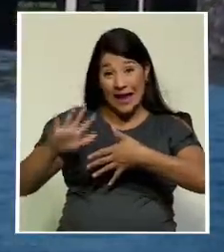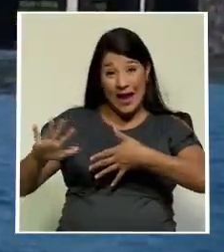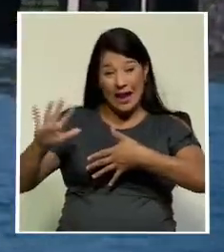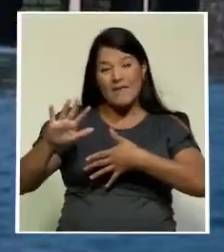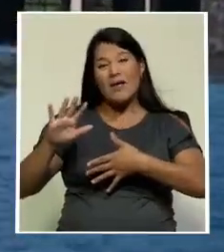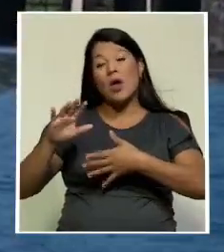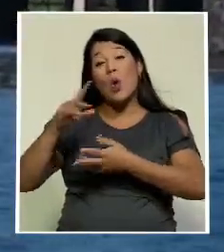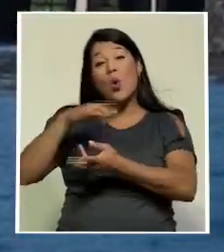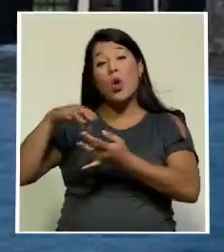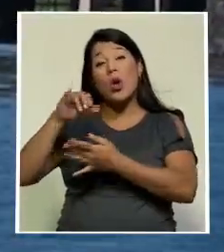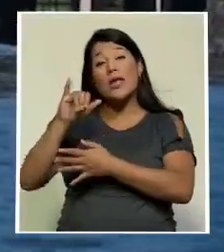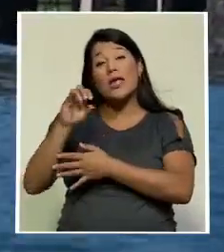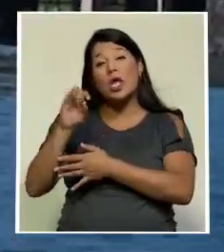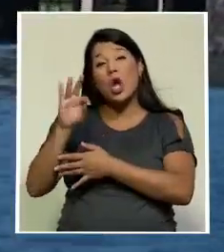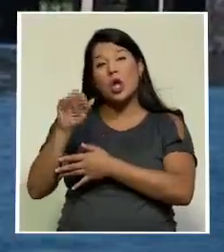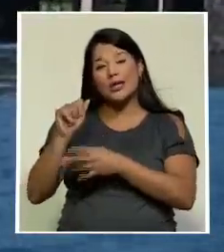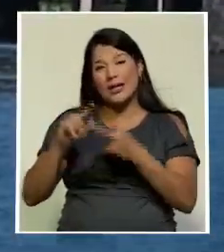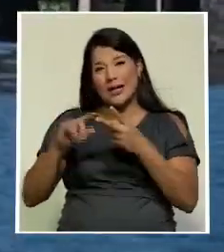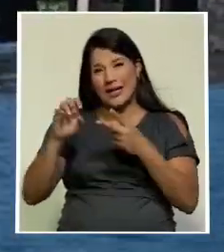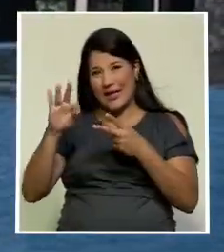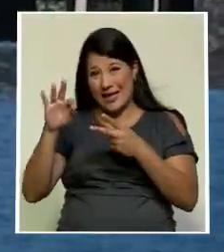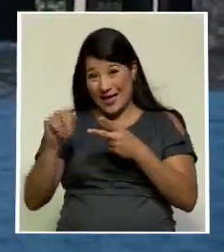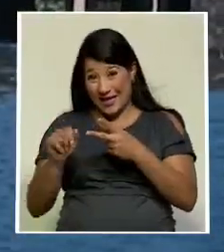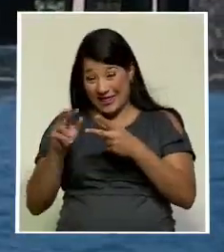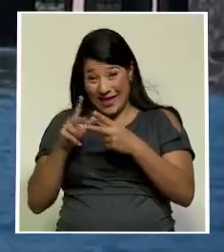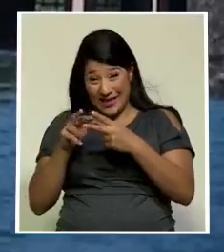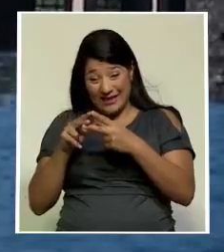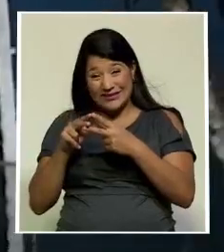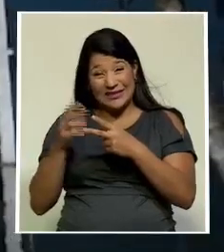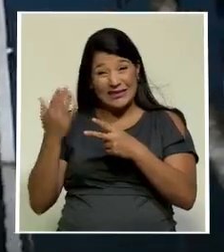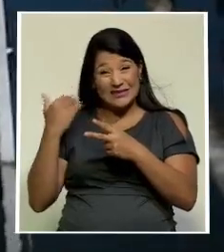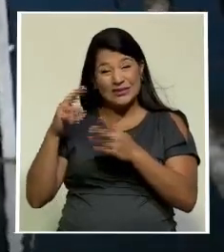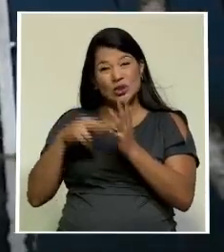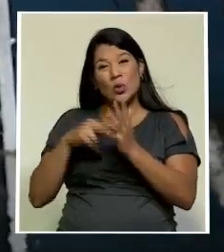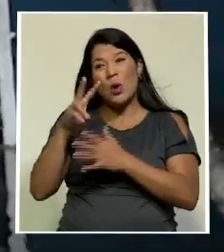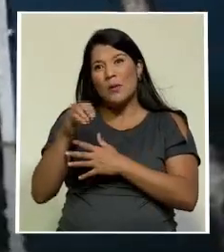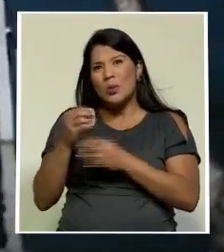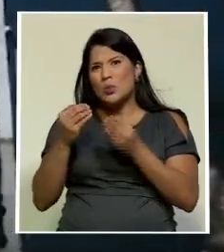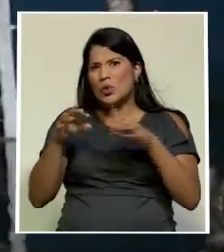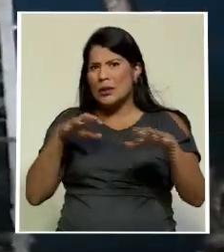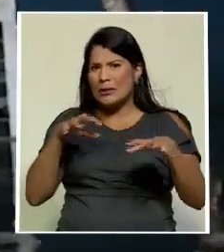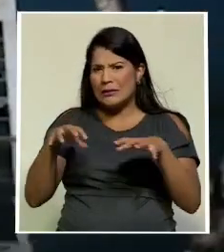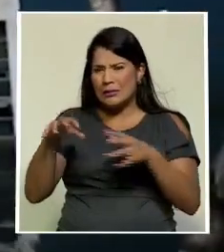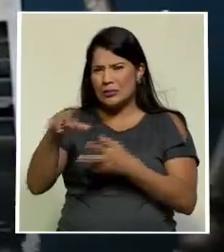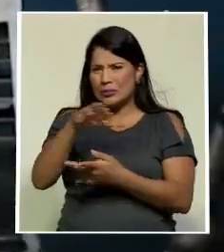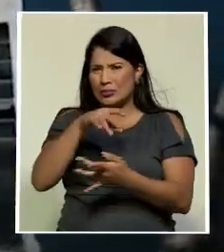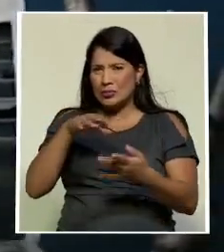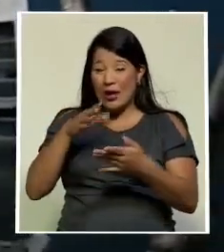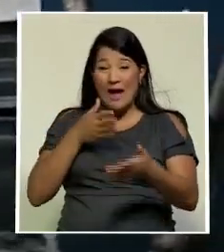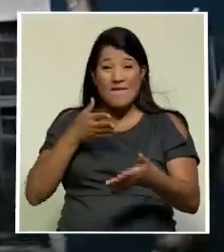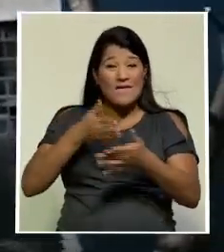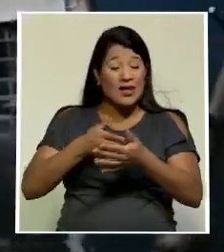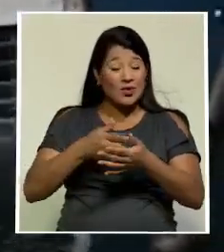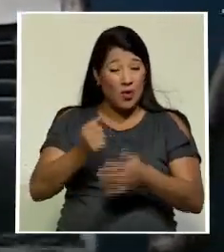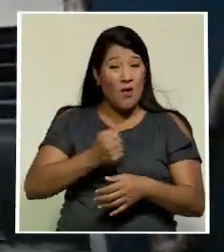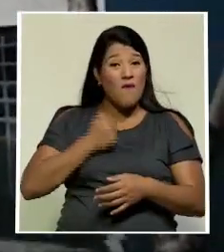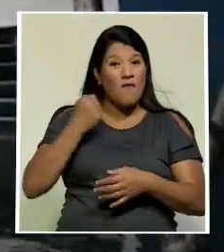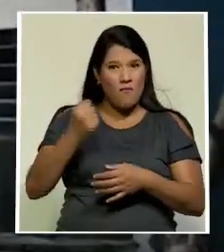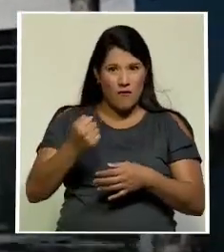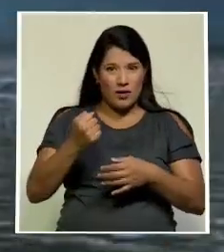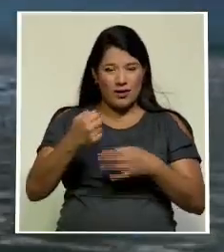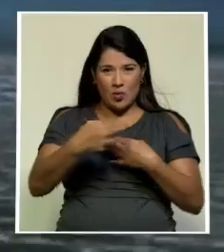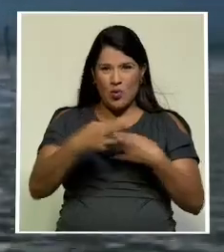y Eta fueron parte de la temporada de ciclones del Atlántico más activa de la historia. Afectaron fuertemente a una región con